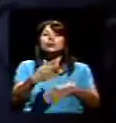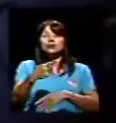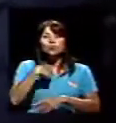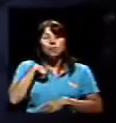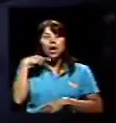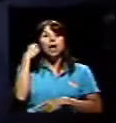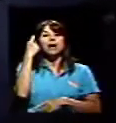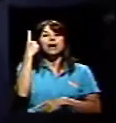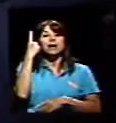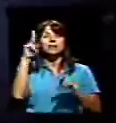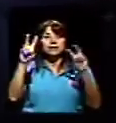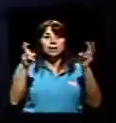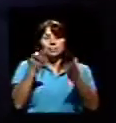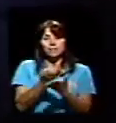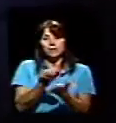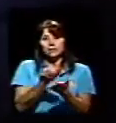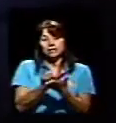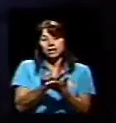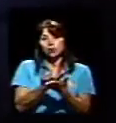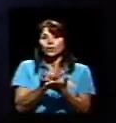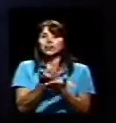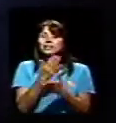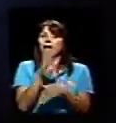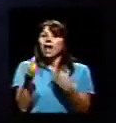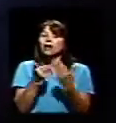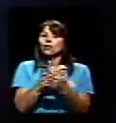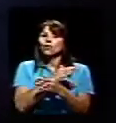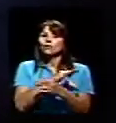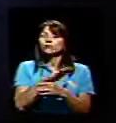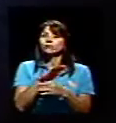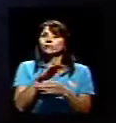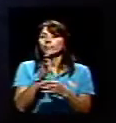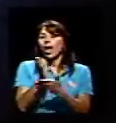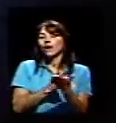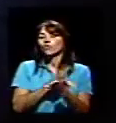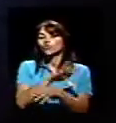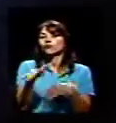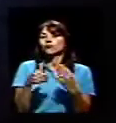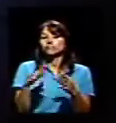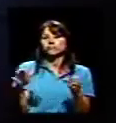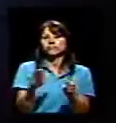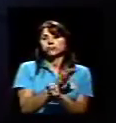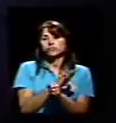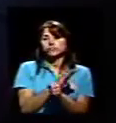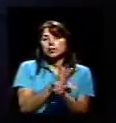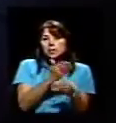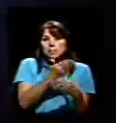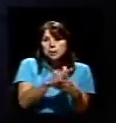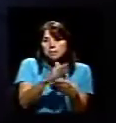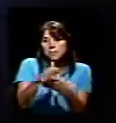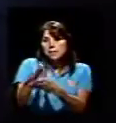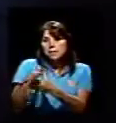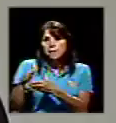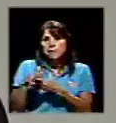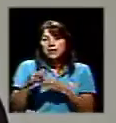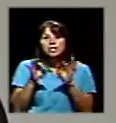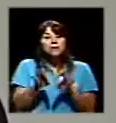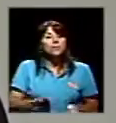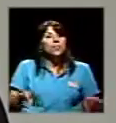una gestión que es, por supuesto, que lo importante realmente es lo que impactemos en el asegurado y en el